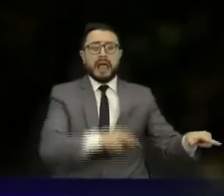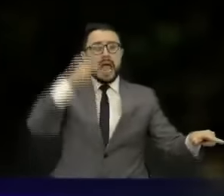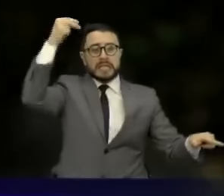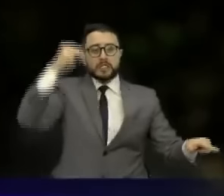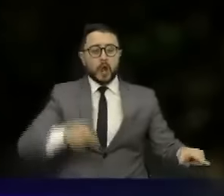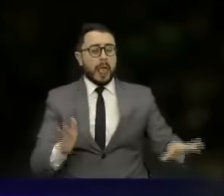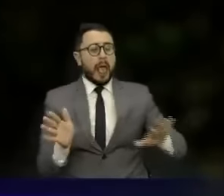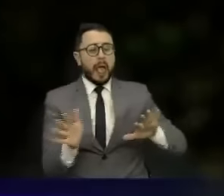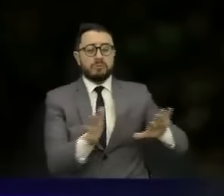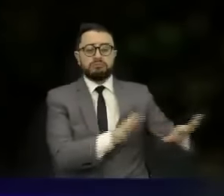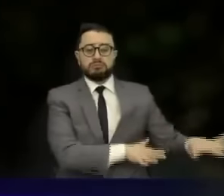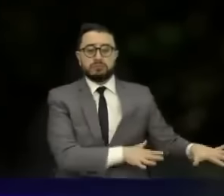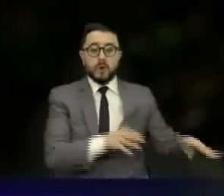si los hombres que la utilizan no portan en su corazón y en su cerebro, y las